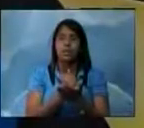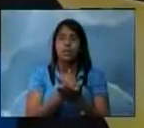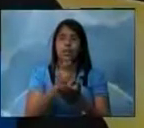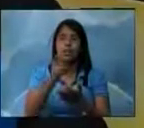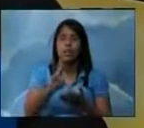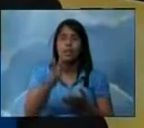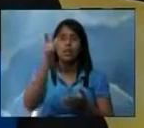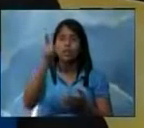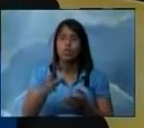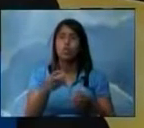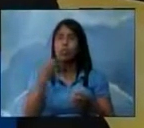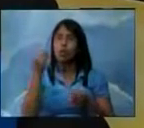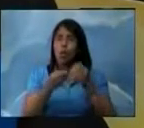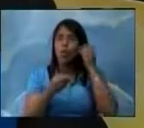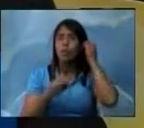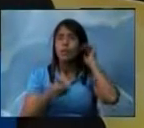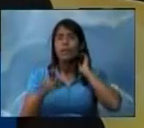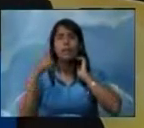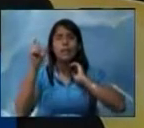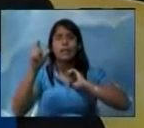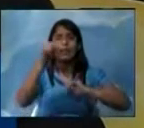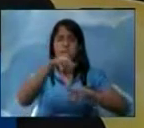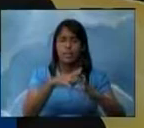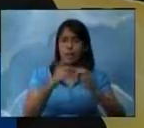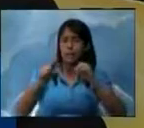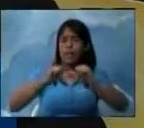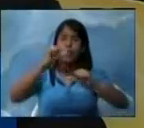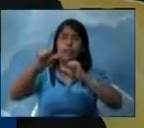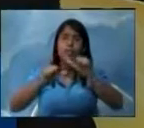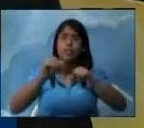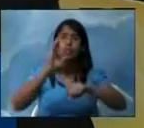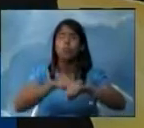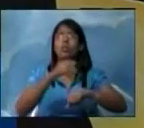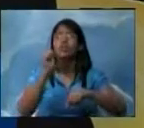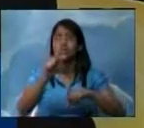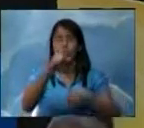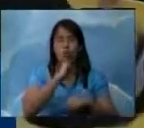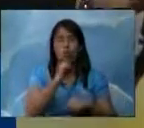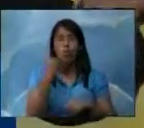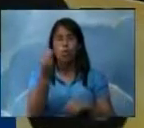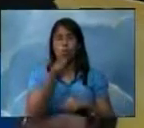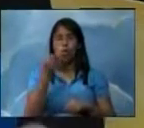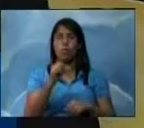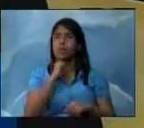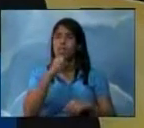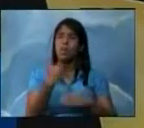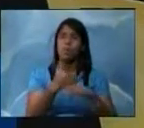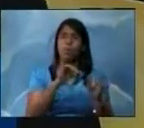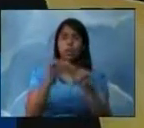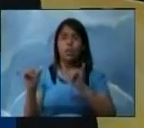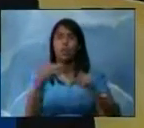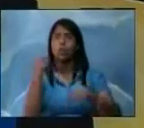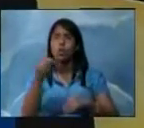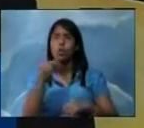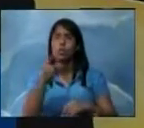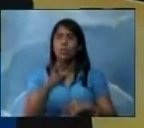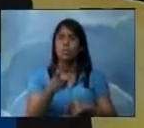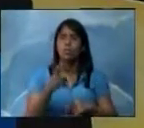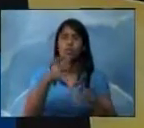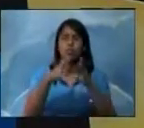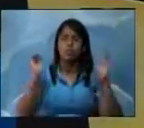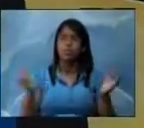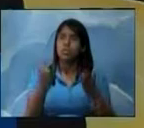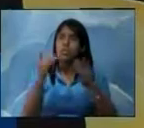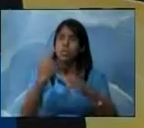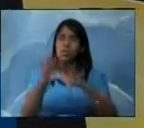Esos son los jóvenes que necesita esta generación. Así es. Porque si usted es un joven y es igual que los demás jóvenes, y usted habla igual que los